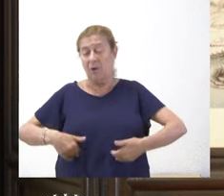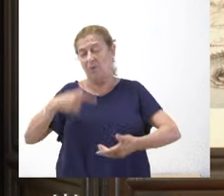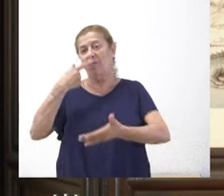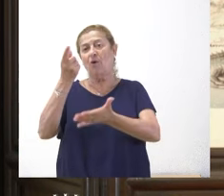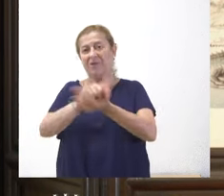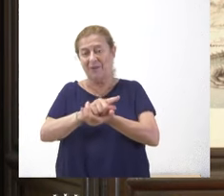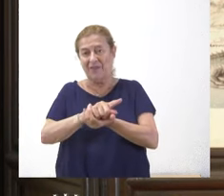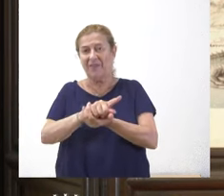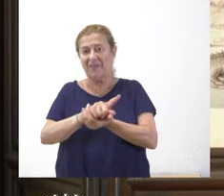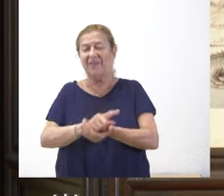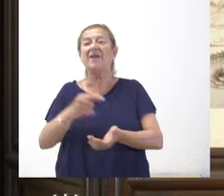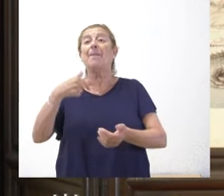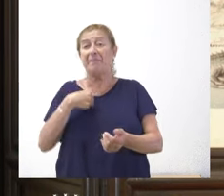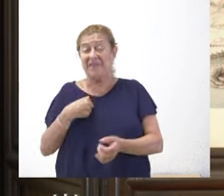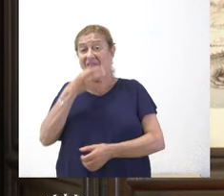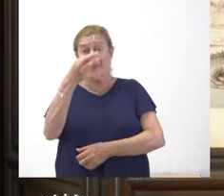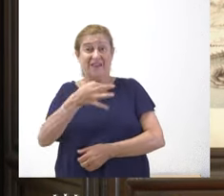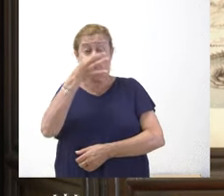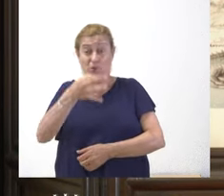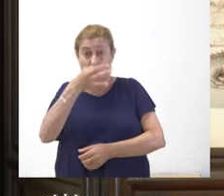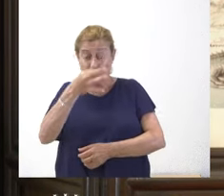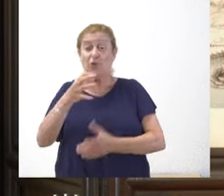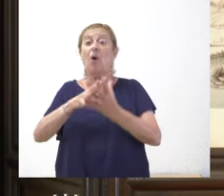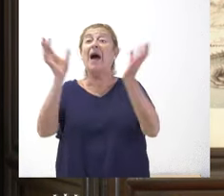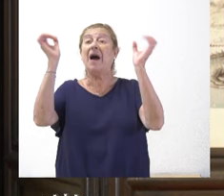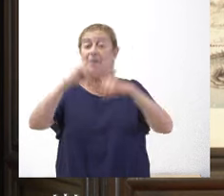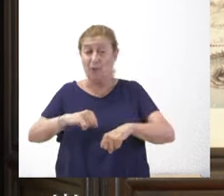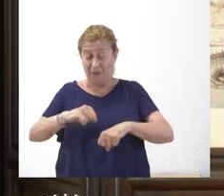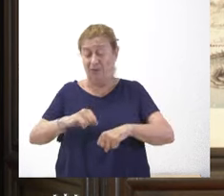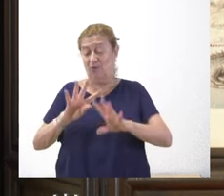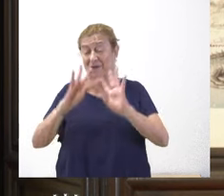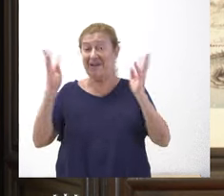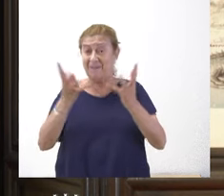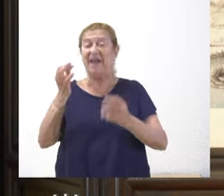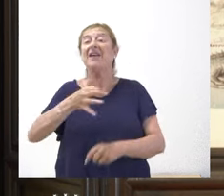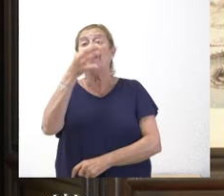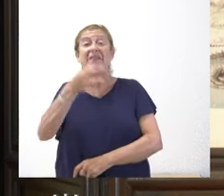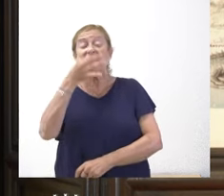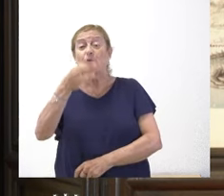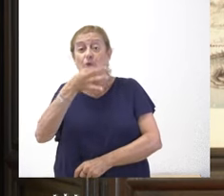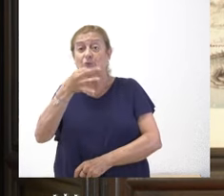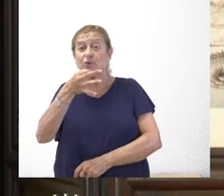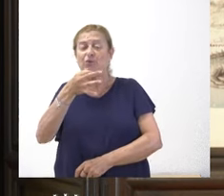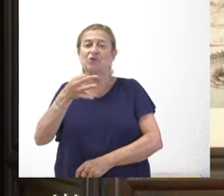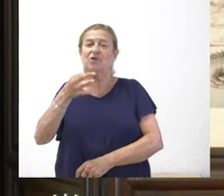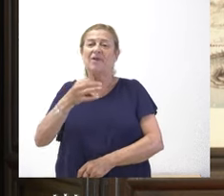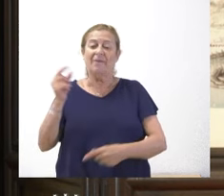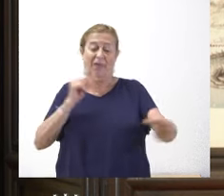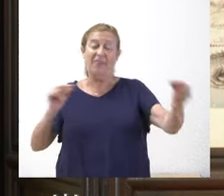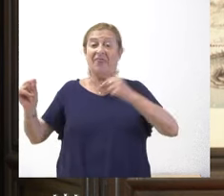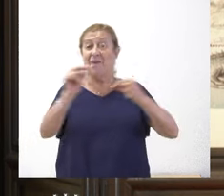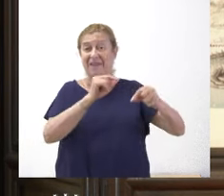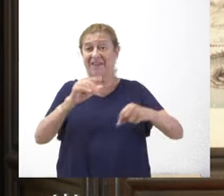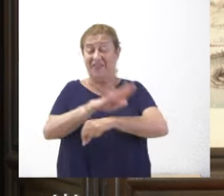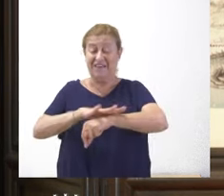será mi discurso que tuvo la aprobación de la cámara y los discursos de los debates del estado de